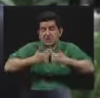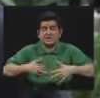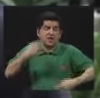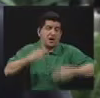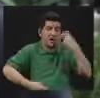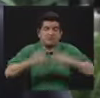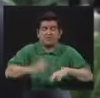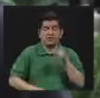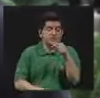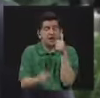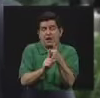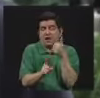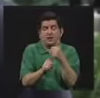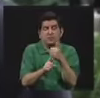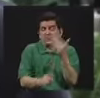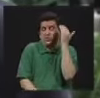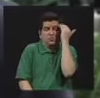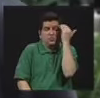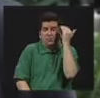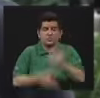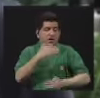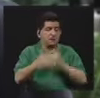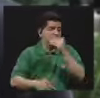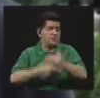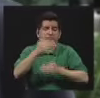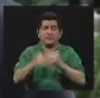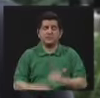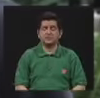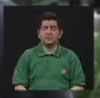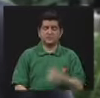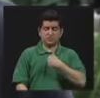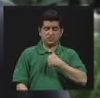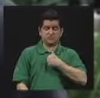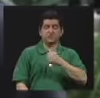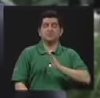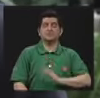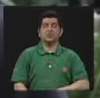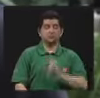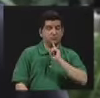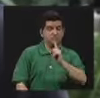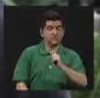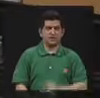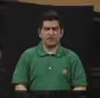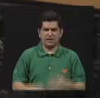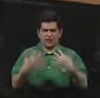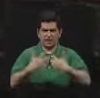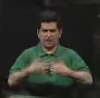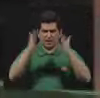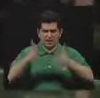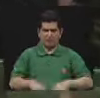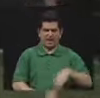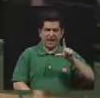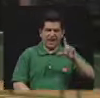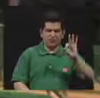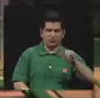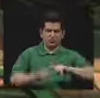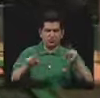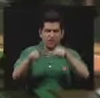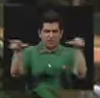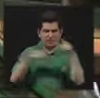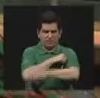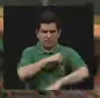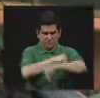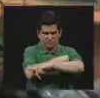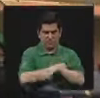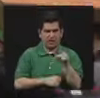y si algunas empresas tienen problemas es porque las empresas no saben gestionar sus empresas, ¿no? Muchos empresarios en La Fortuna y otras zonas